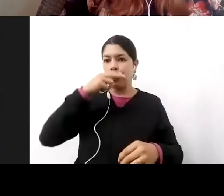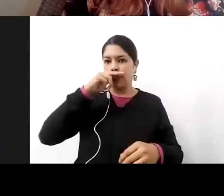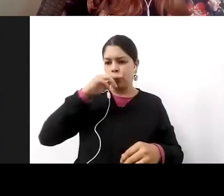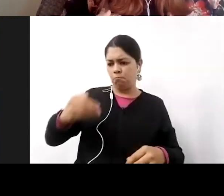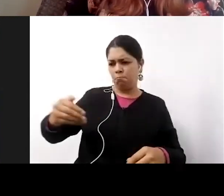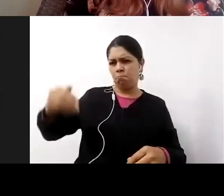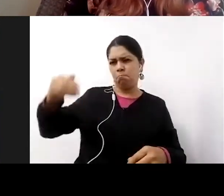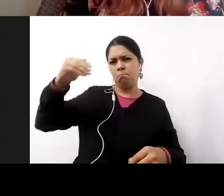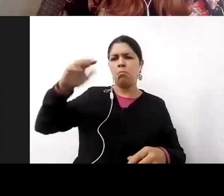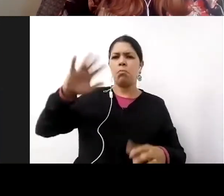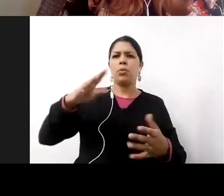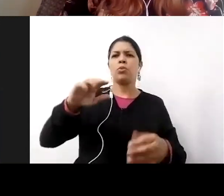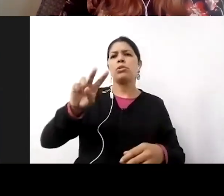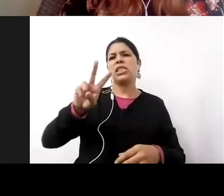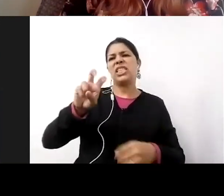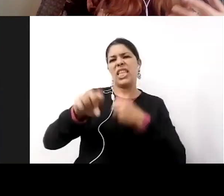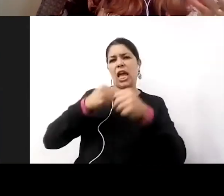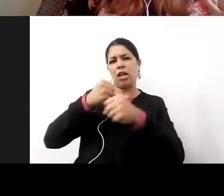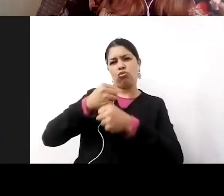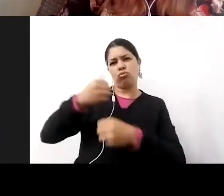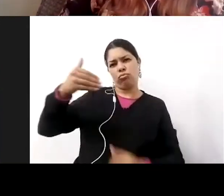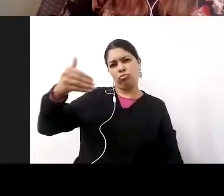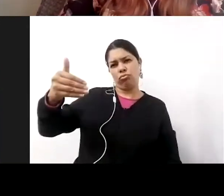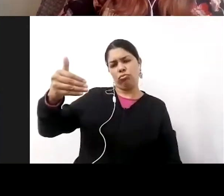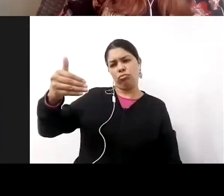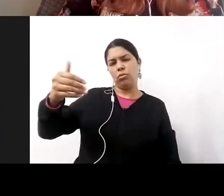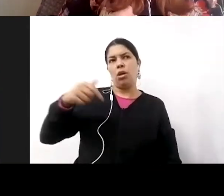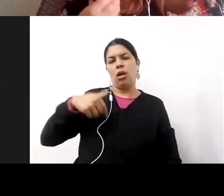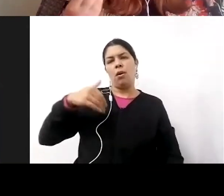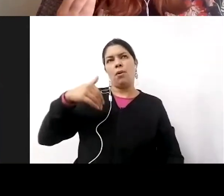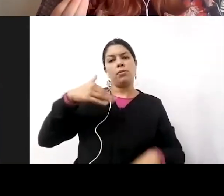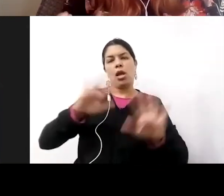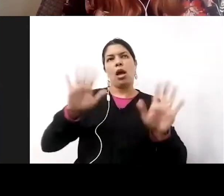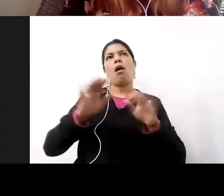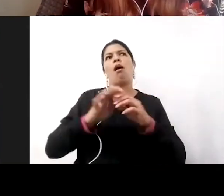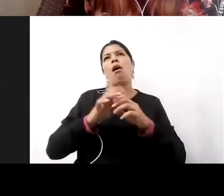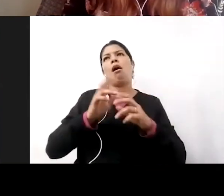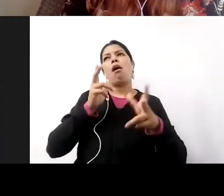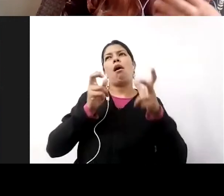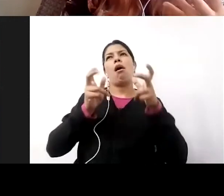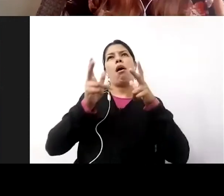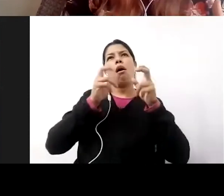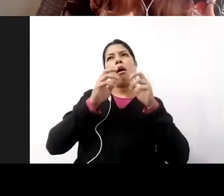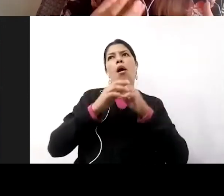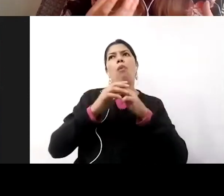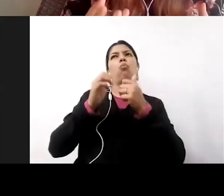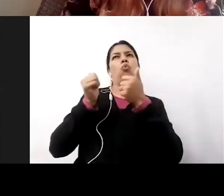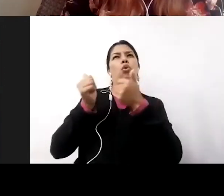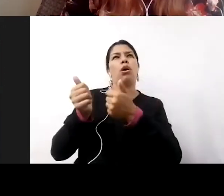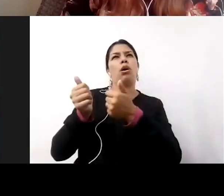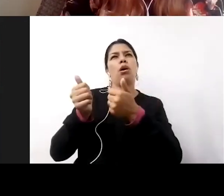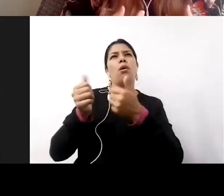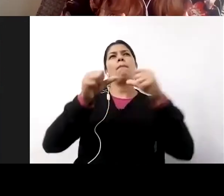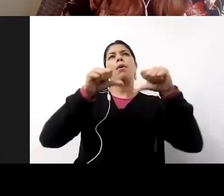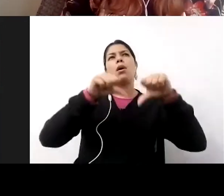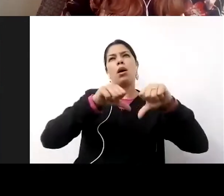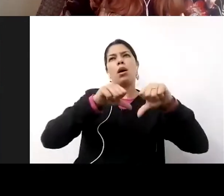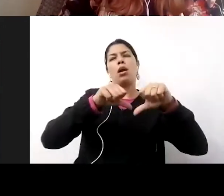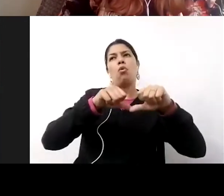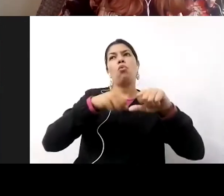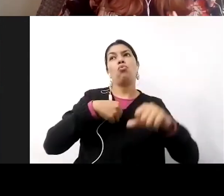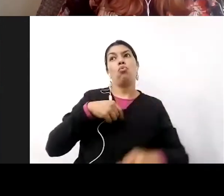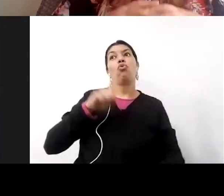nosotros empieza a entender lo que es adecuado y lo que es inadecuado, lo que debo o no debo hacer de